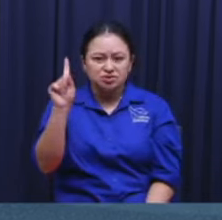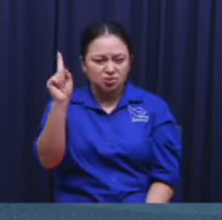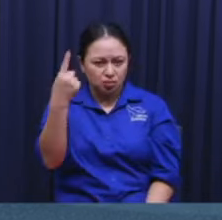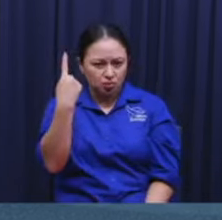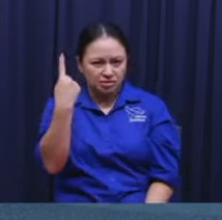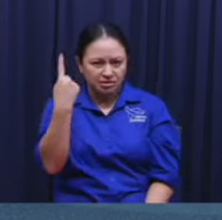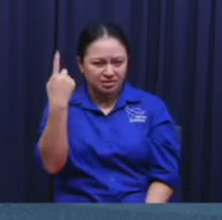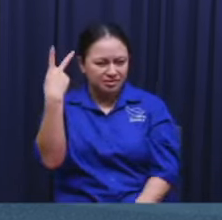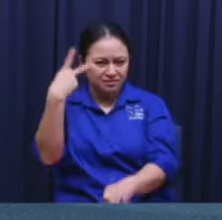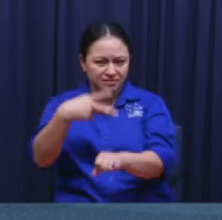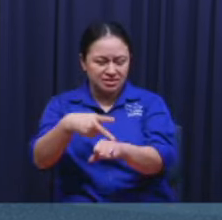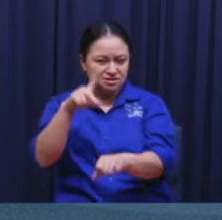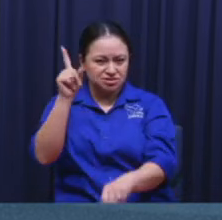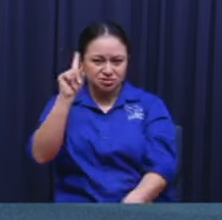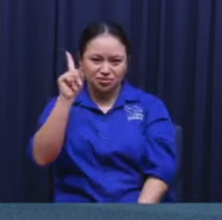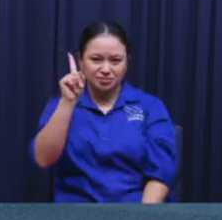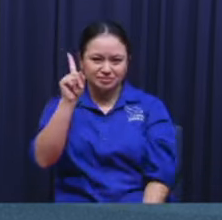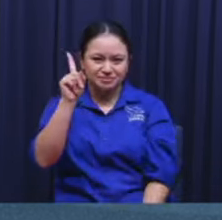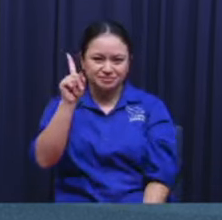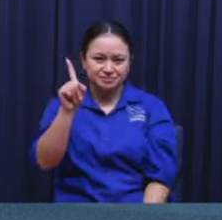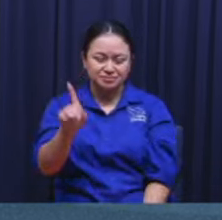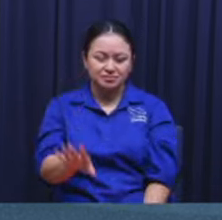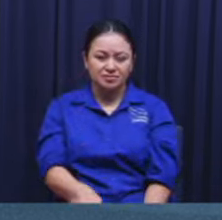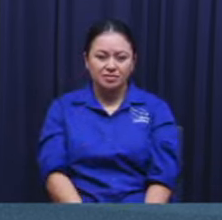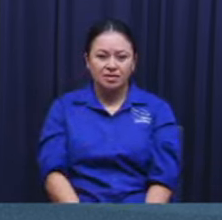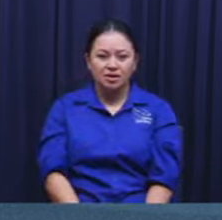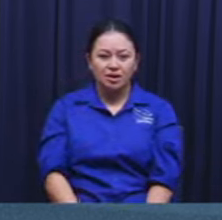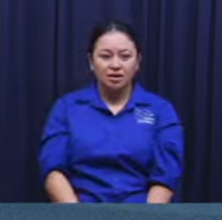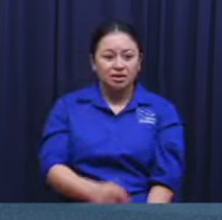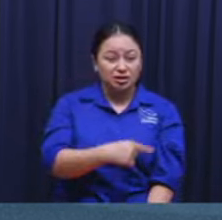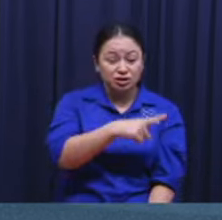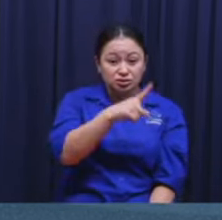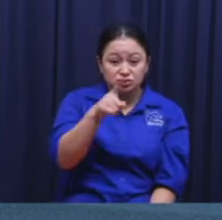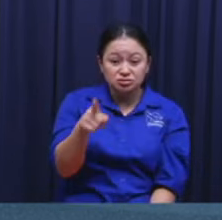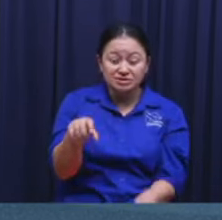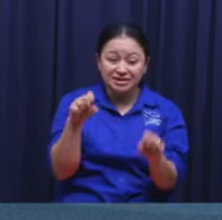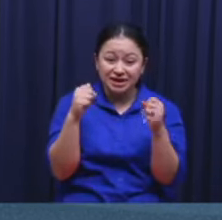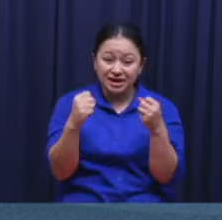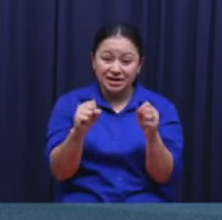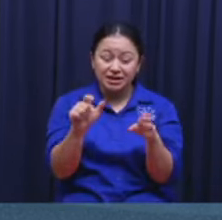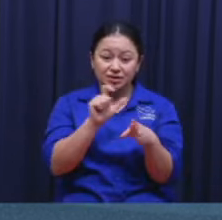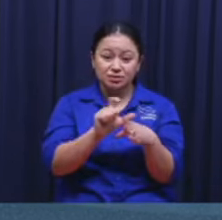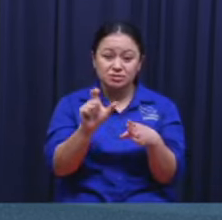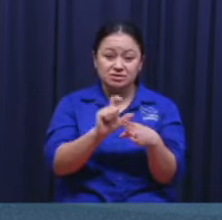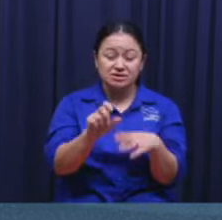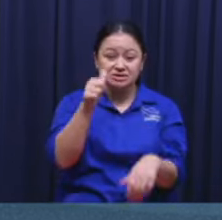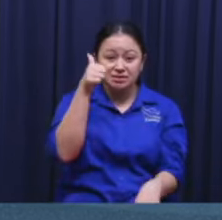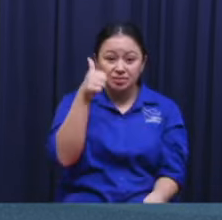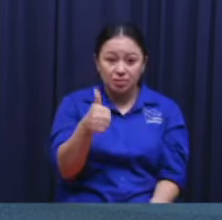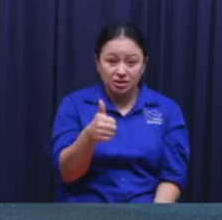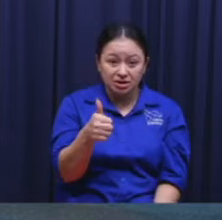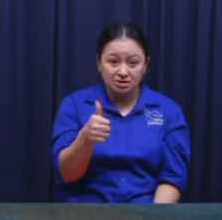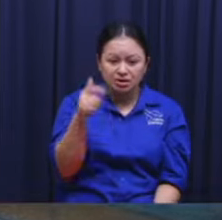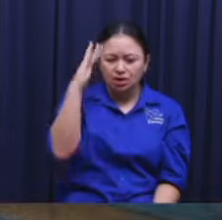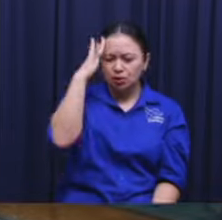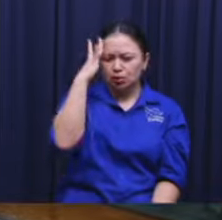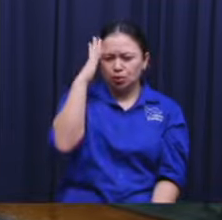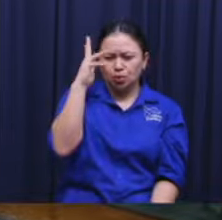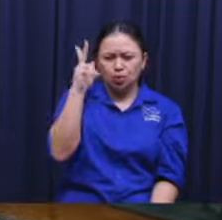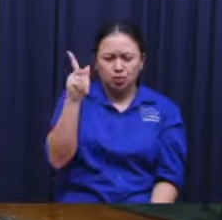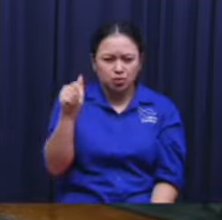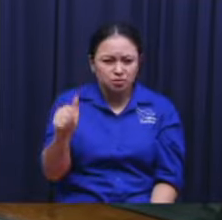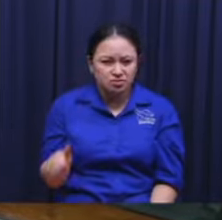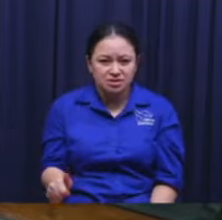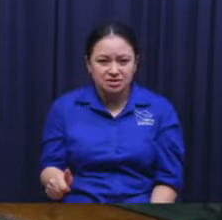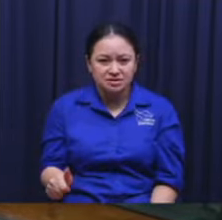Mire, con que usted haga una cosa regular todos los días de su vida, le va a ir bien. Pero si hace una cosa buenísima una vez